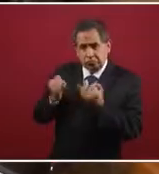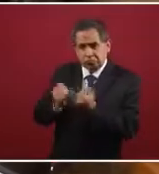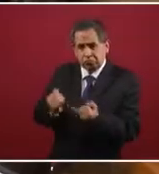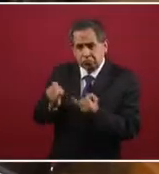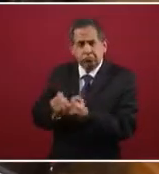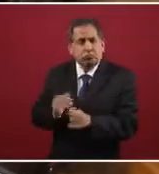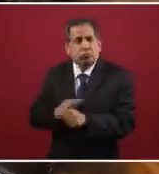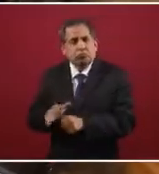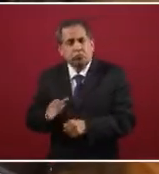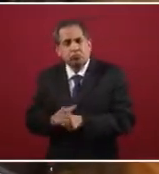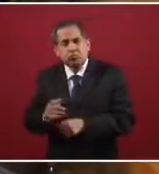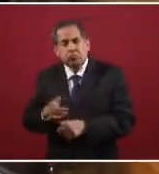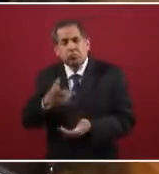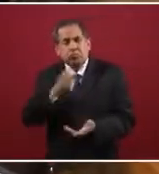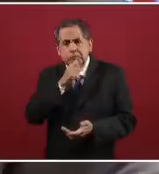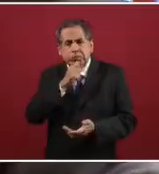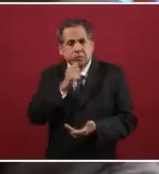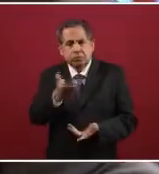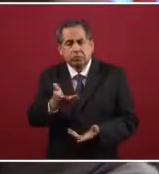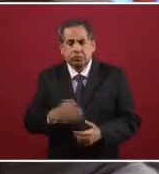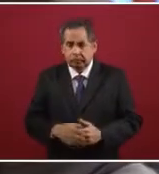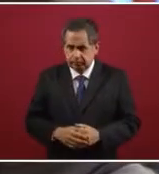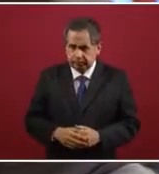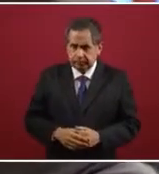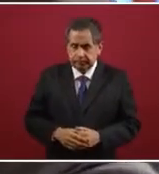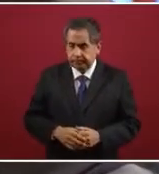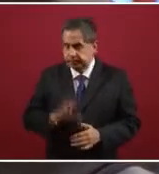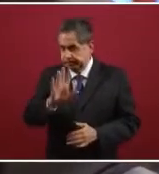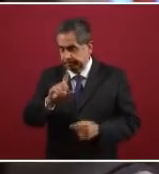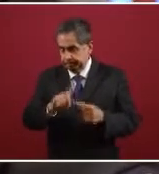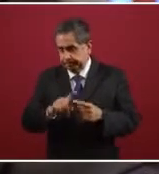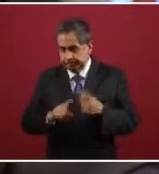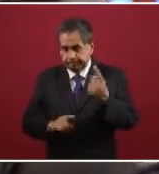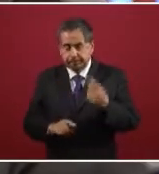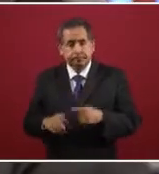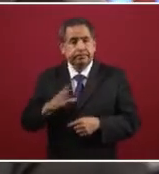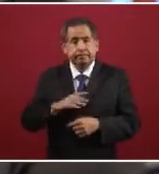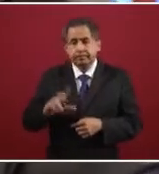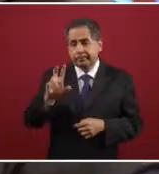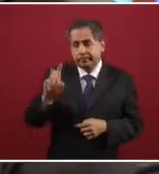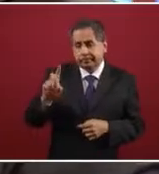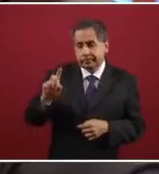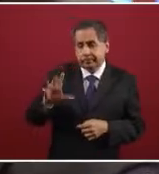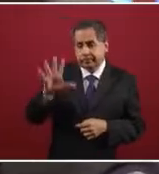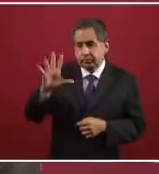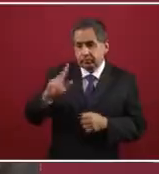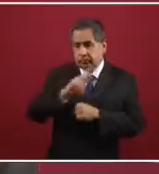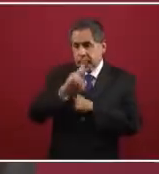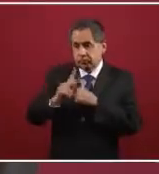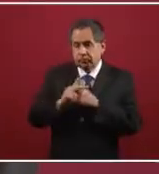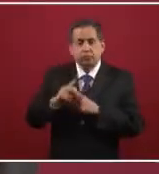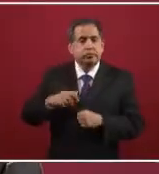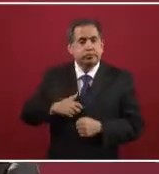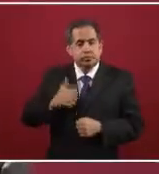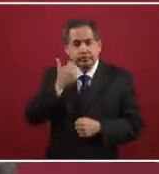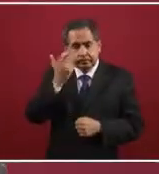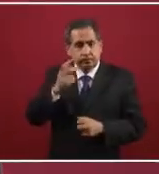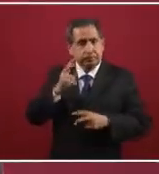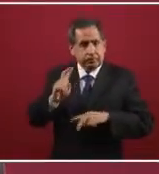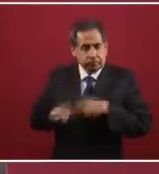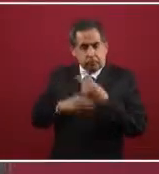poder hacer una evaluación al respecto? Sobre lo primero te diría que hay 35 países que ya nos dijeron nosotros queremos